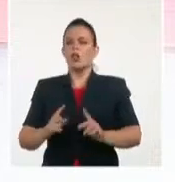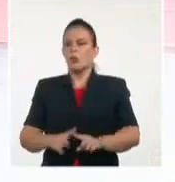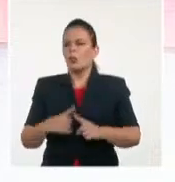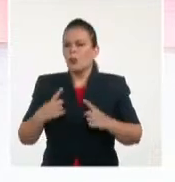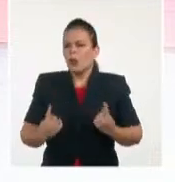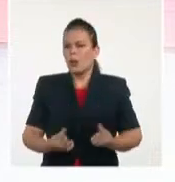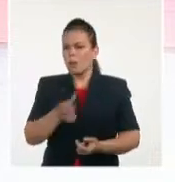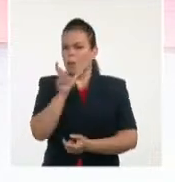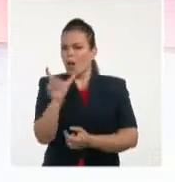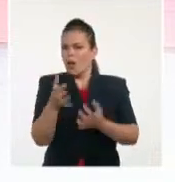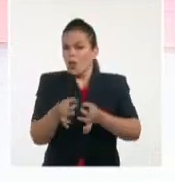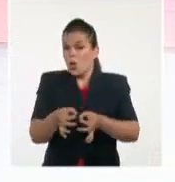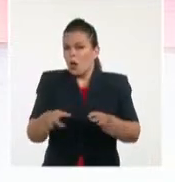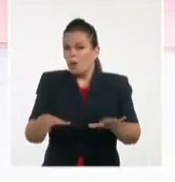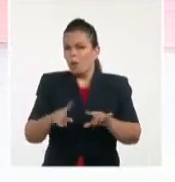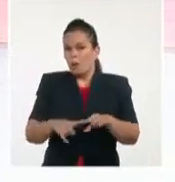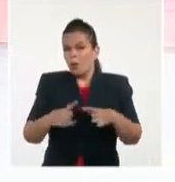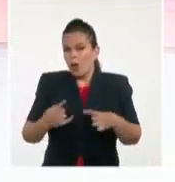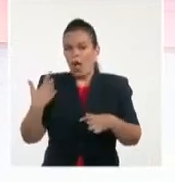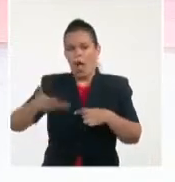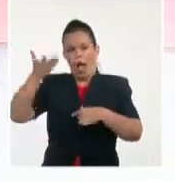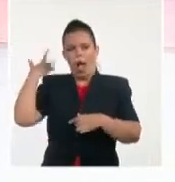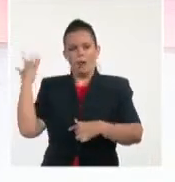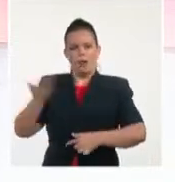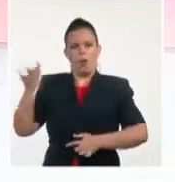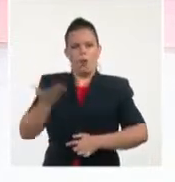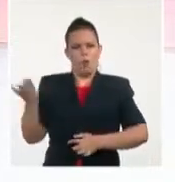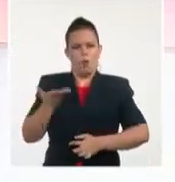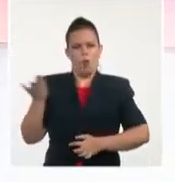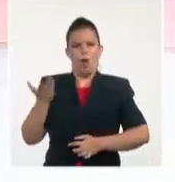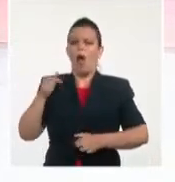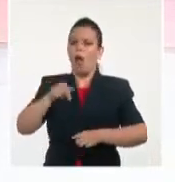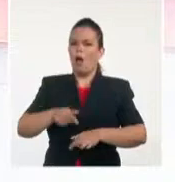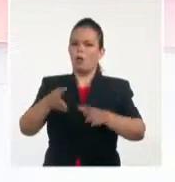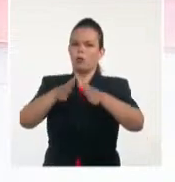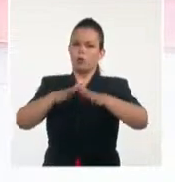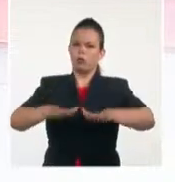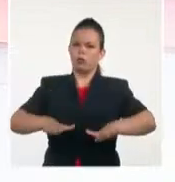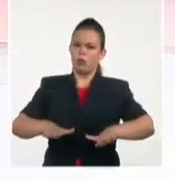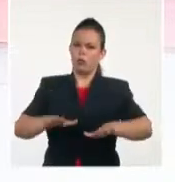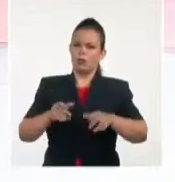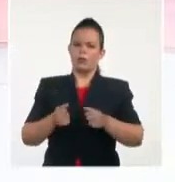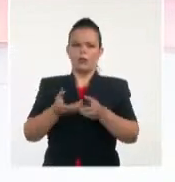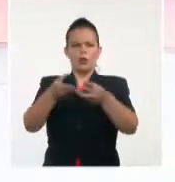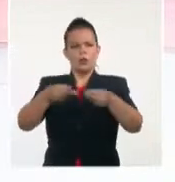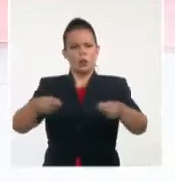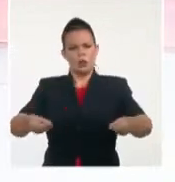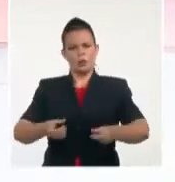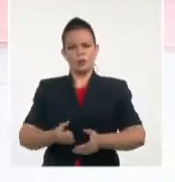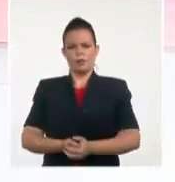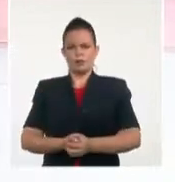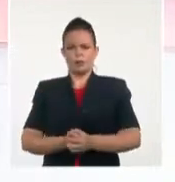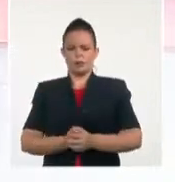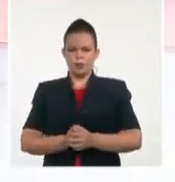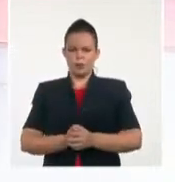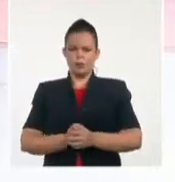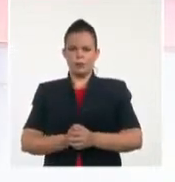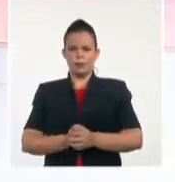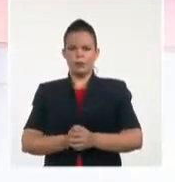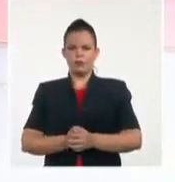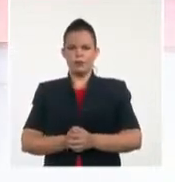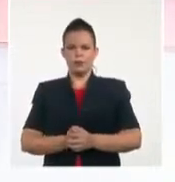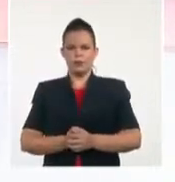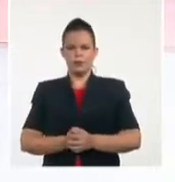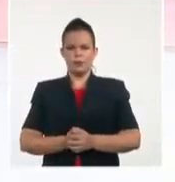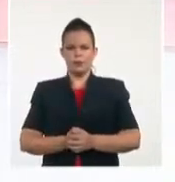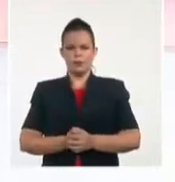Este el venía promedio. acelerado. Exactamente. Más allá de eso, más allá de 25, sería ya un movimiento rápido. La